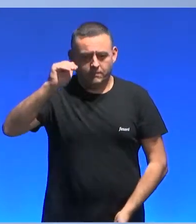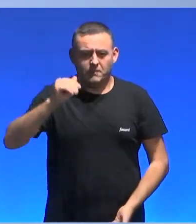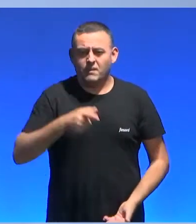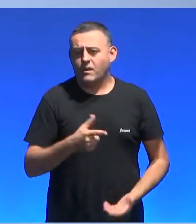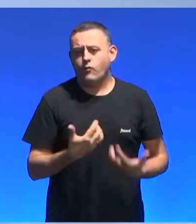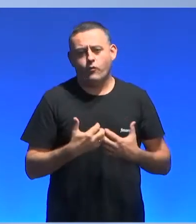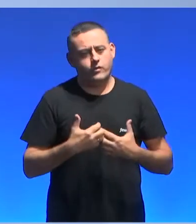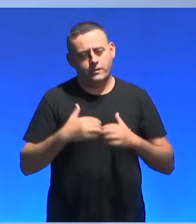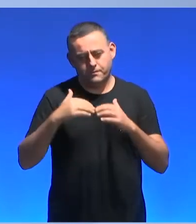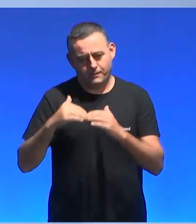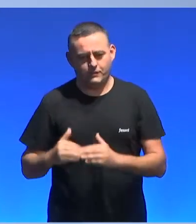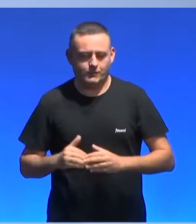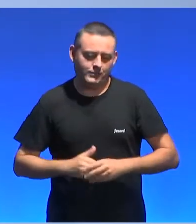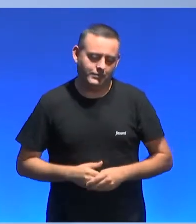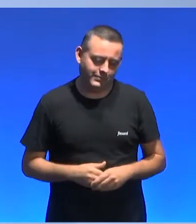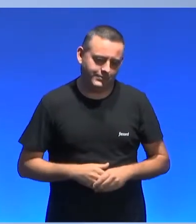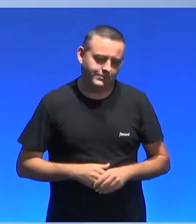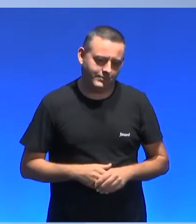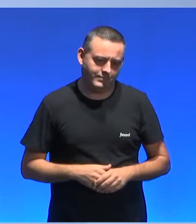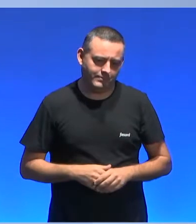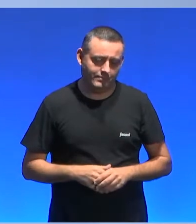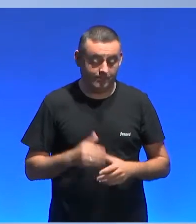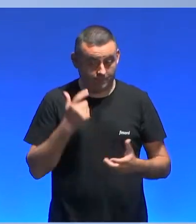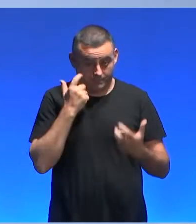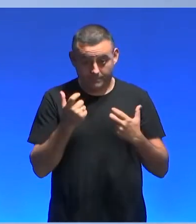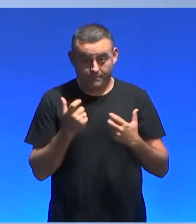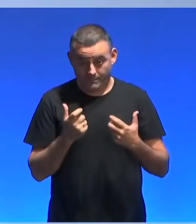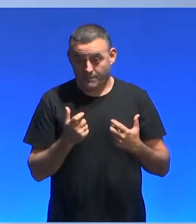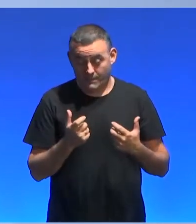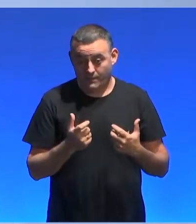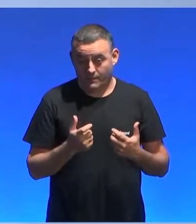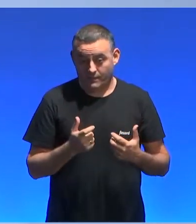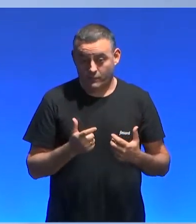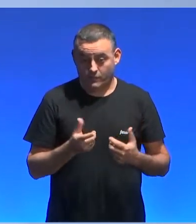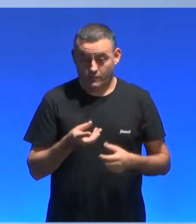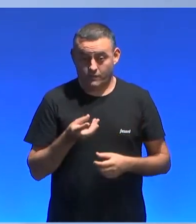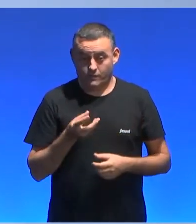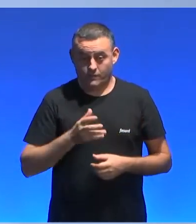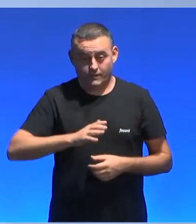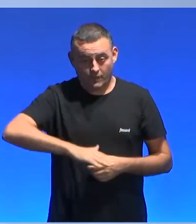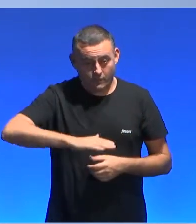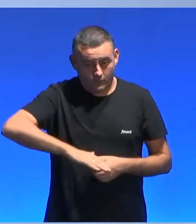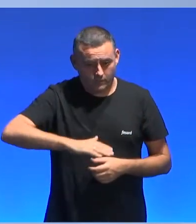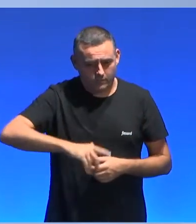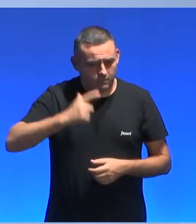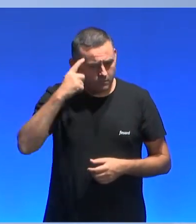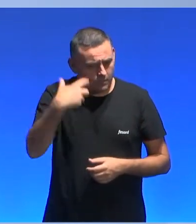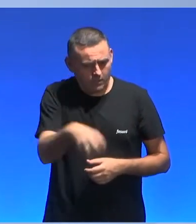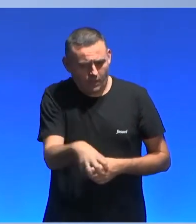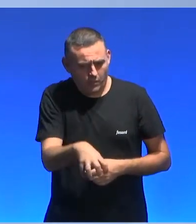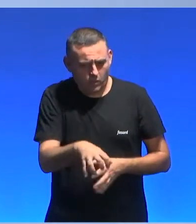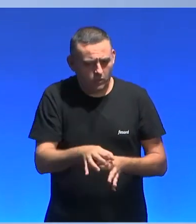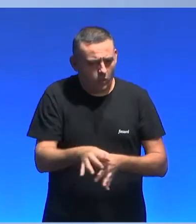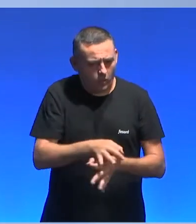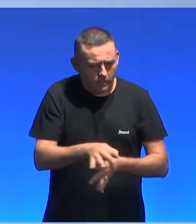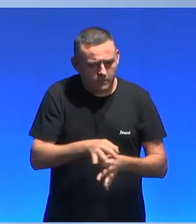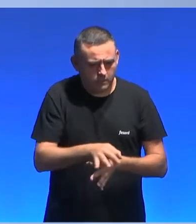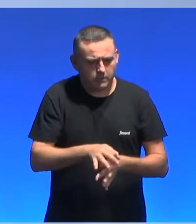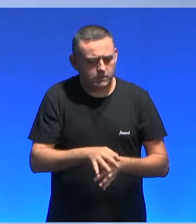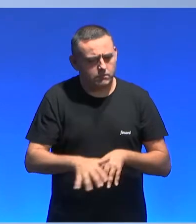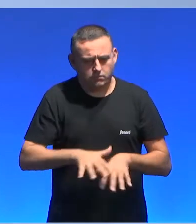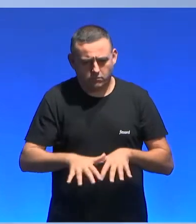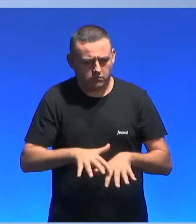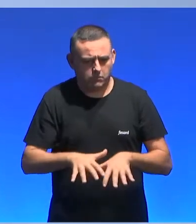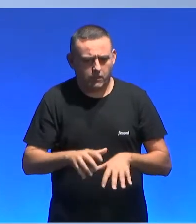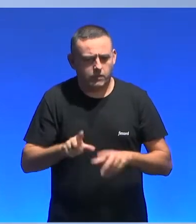enorme respecto a lo que será después la continuidad de nuestra experiencia